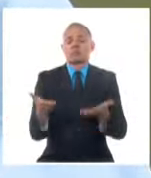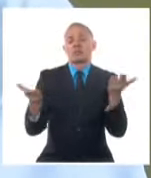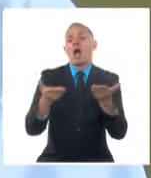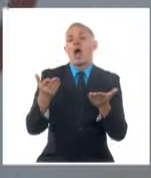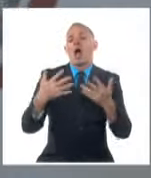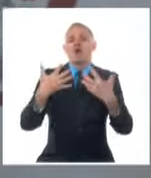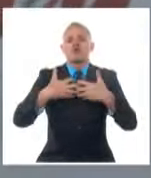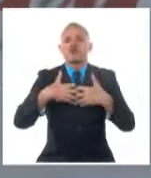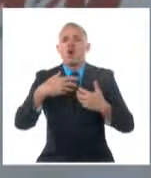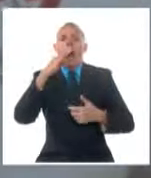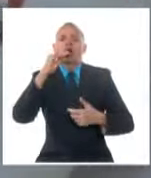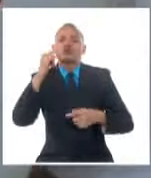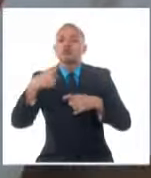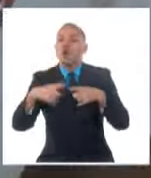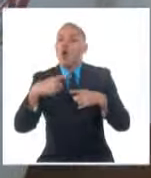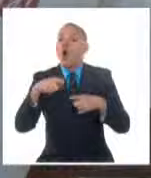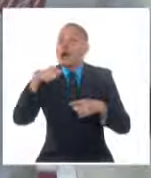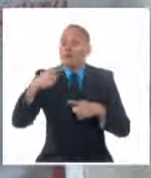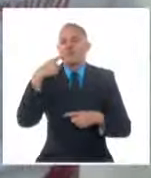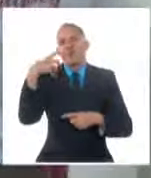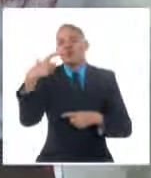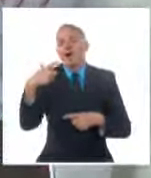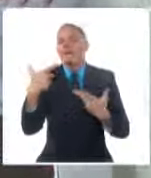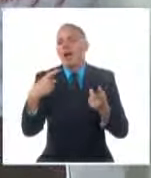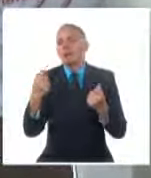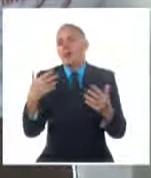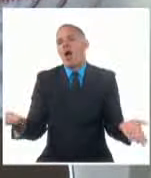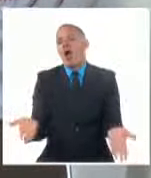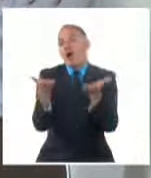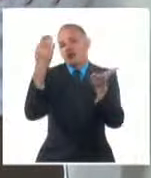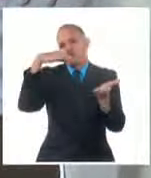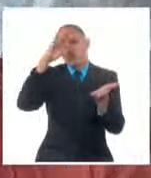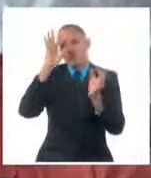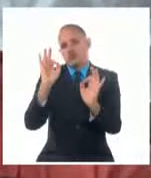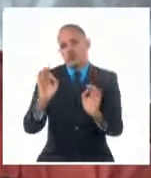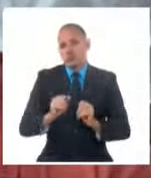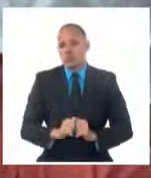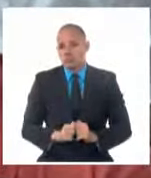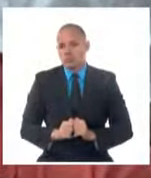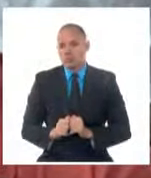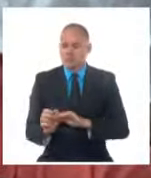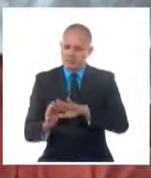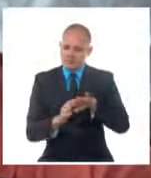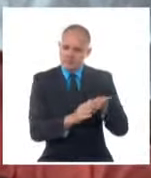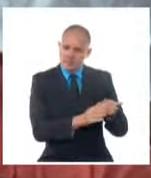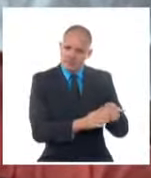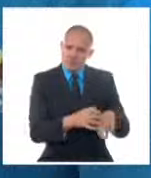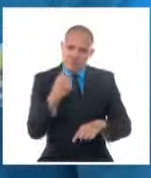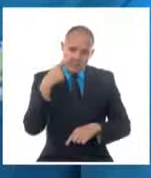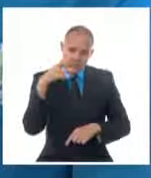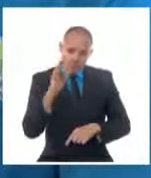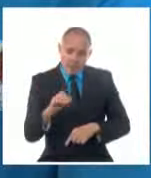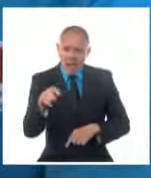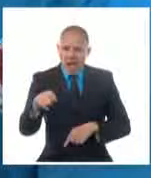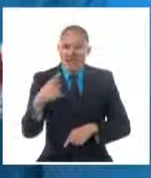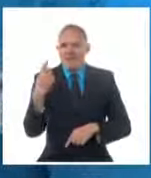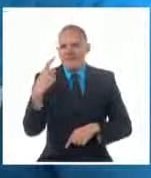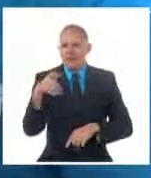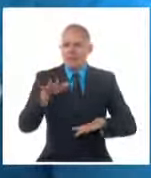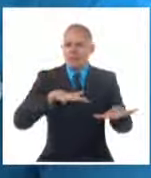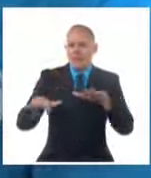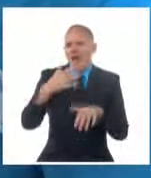económico del país. Ocuparon reflexiones la preparación política de los jóvenes militantes para su posterior ingreso al partido y